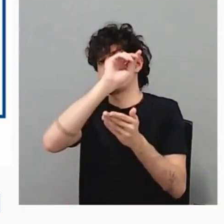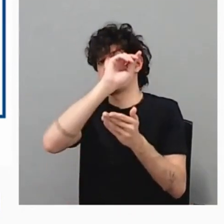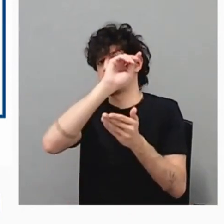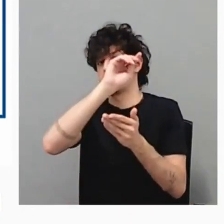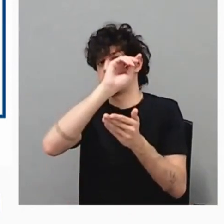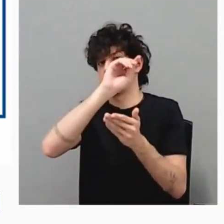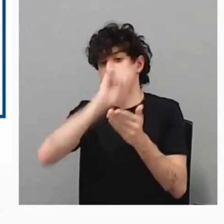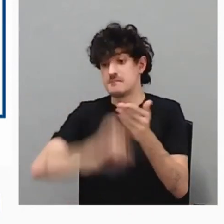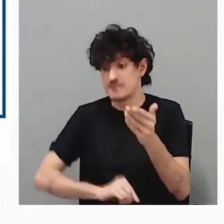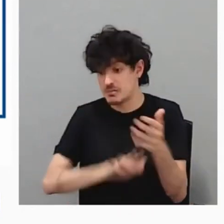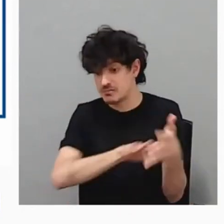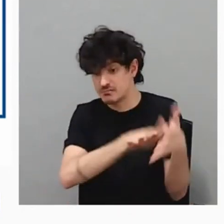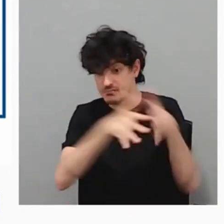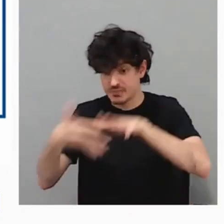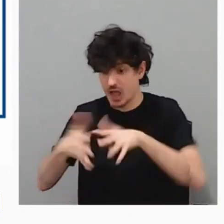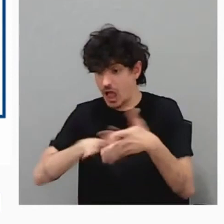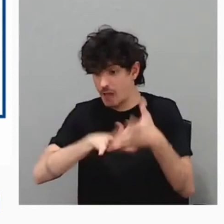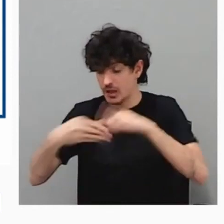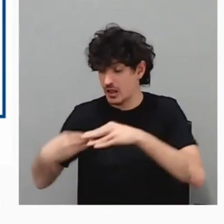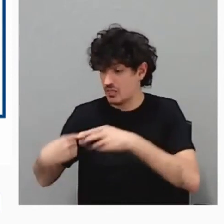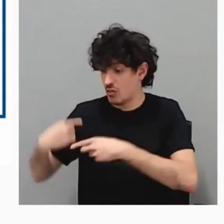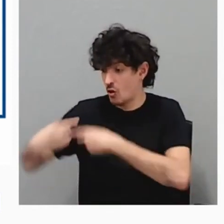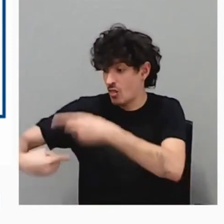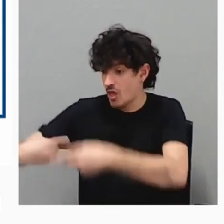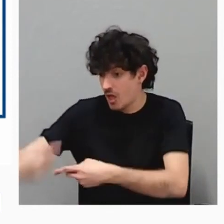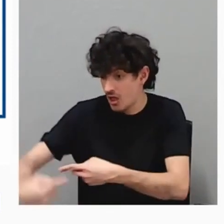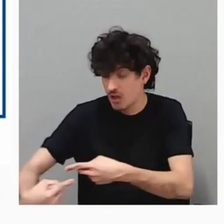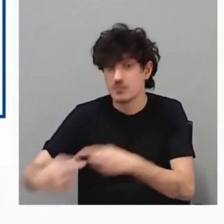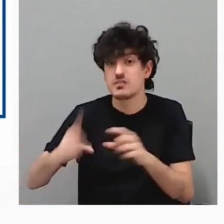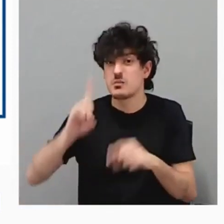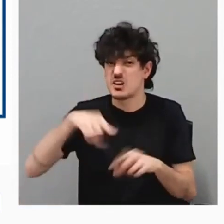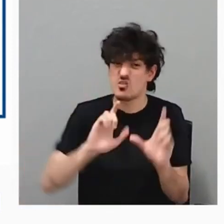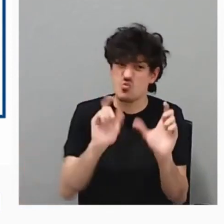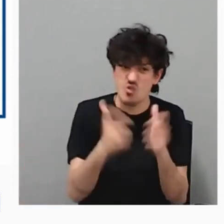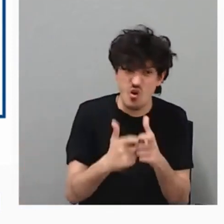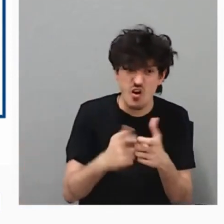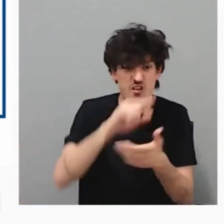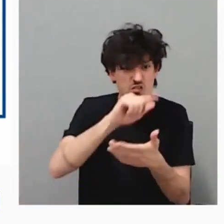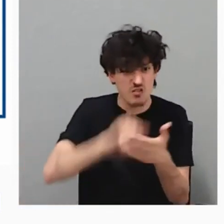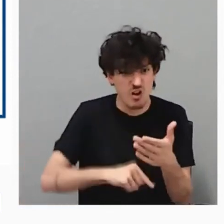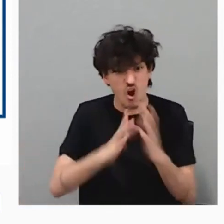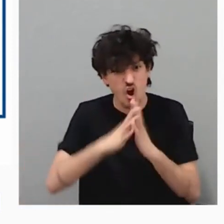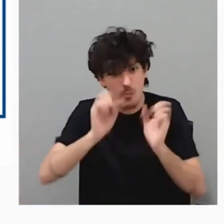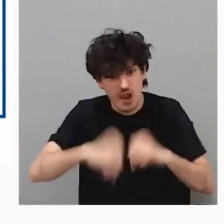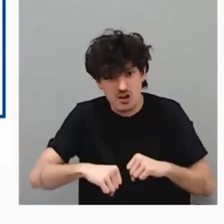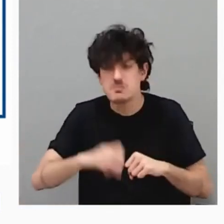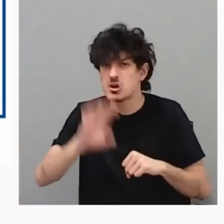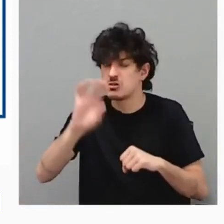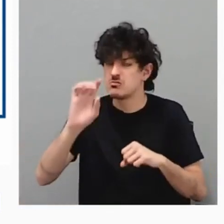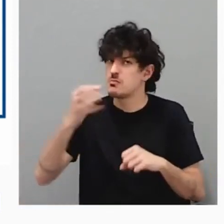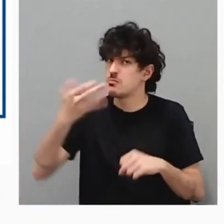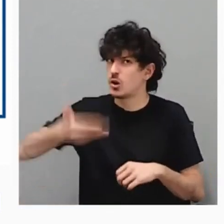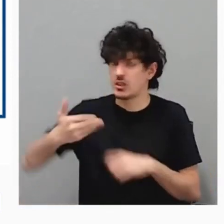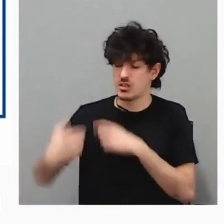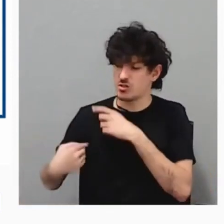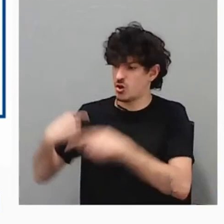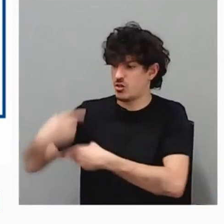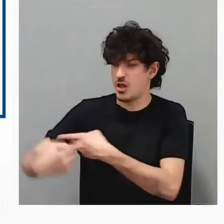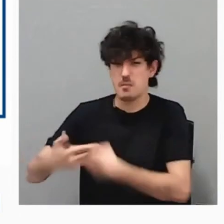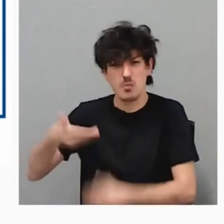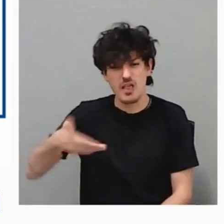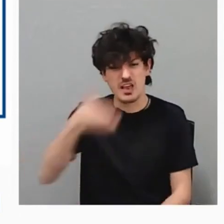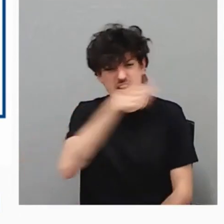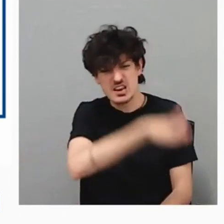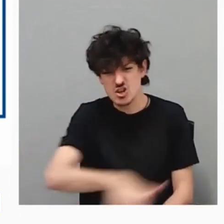también en las reuniones, en las firmas, los convenios, pero en el día a día. Y es muy importante que todos los niños y todas las niñas puedan vivir todos sus derechos y en